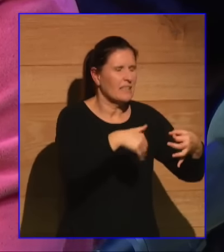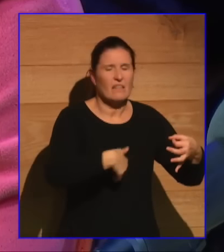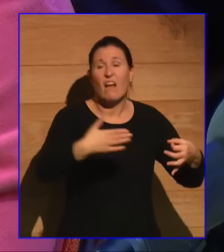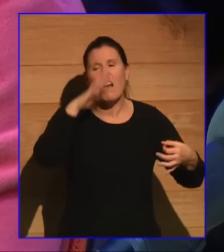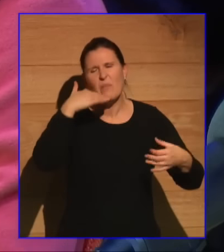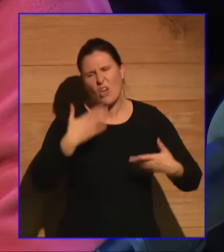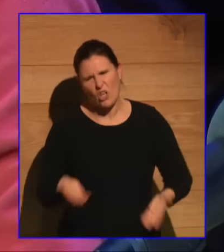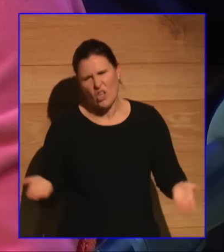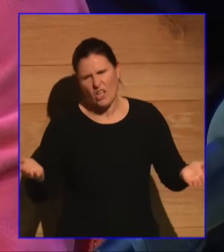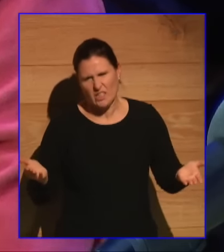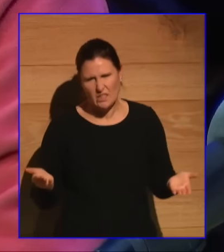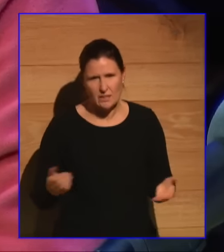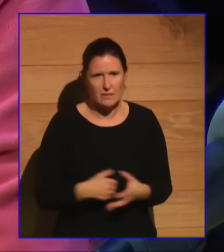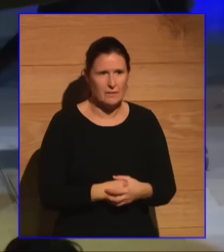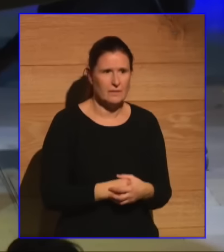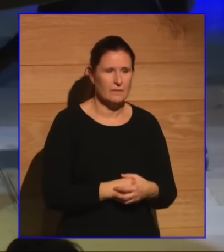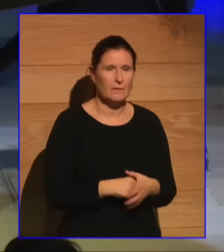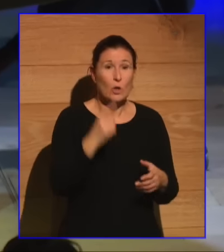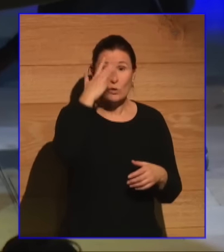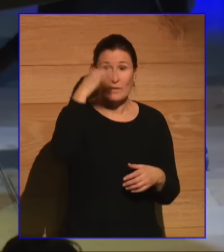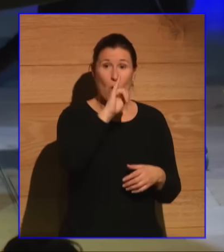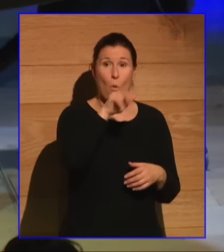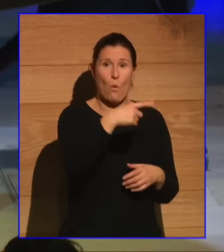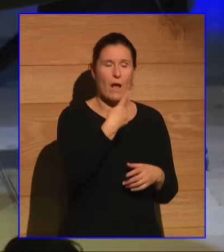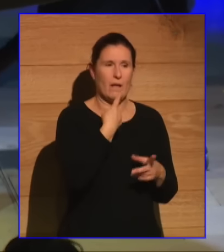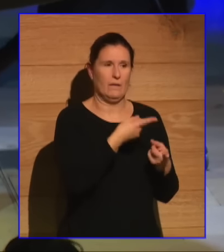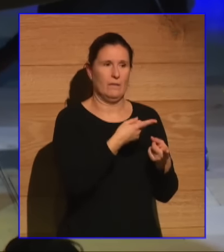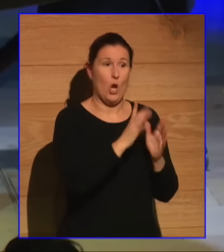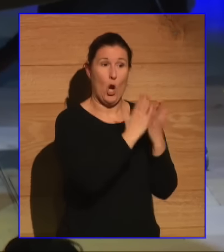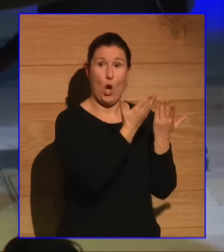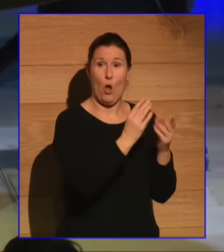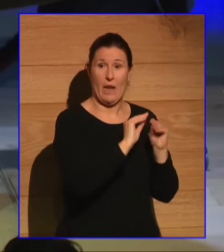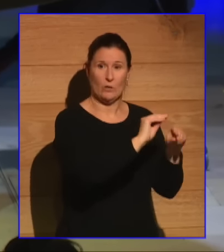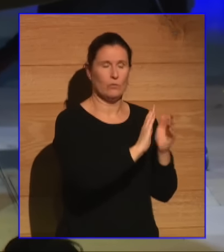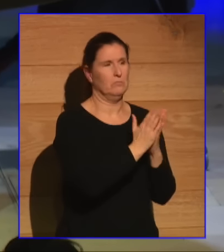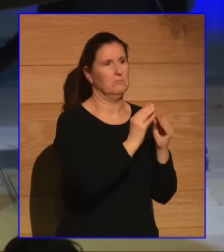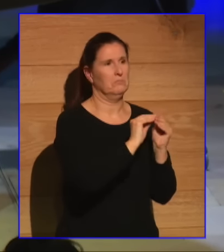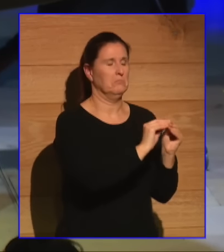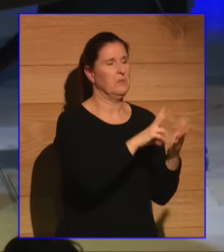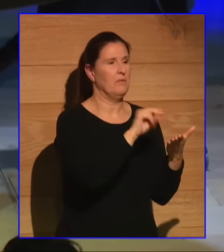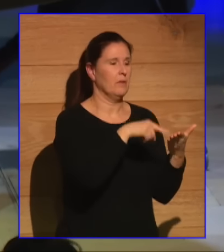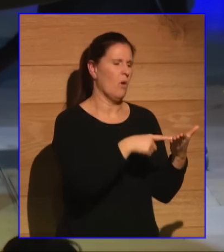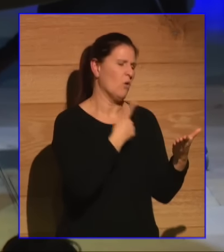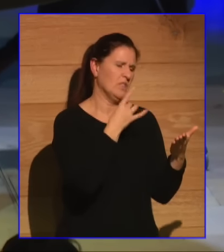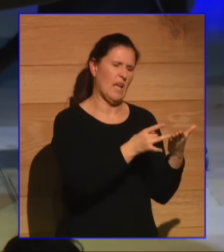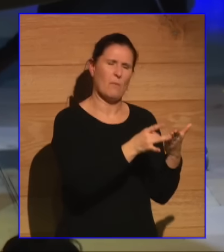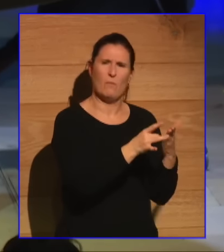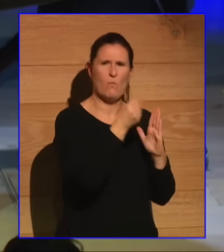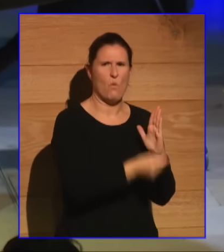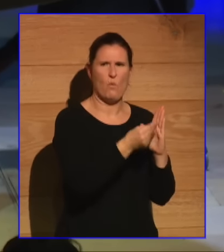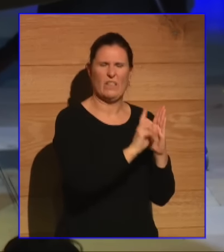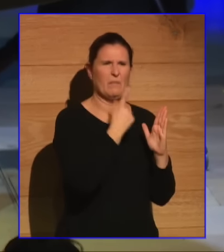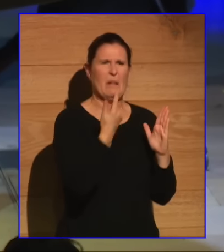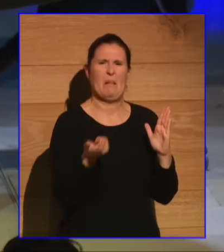imaginas por ejemplo, a Juan terminando su novela y diciendo, me ha quedado demasiado buena, voy a meterle a